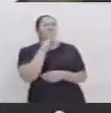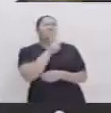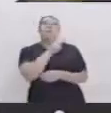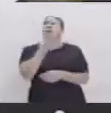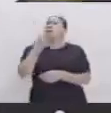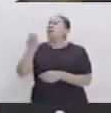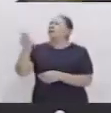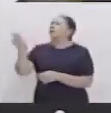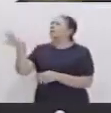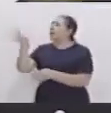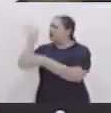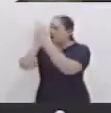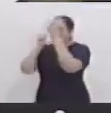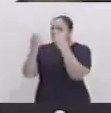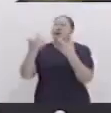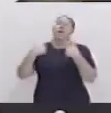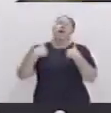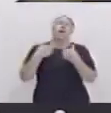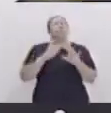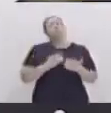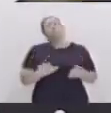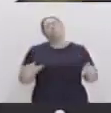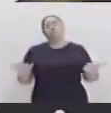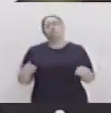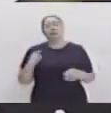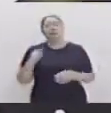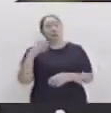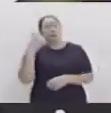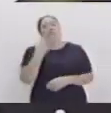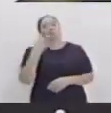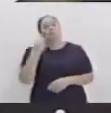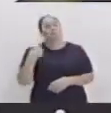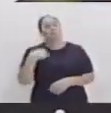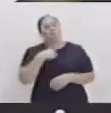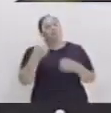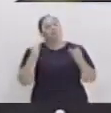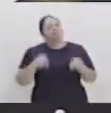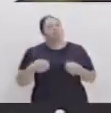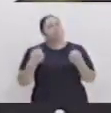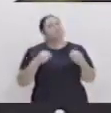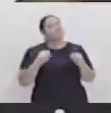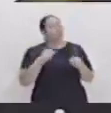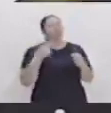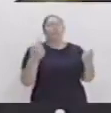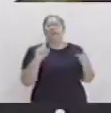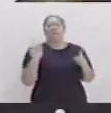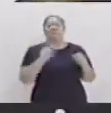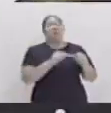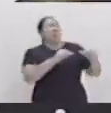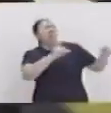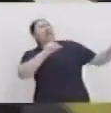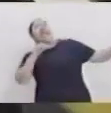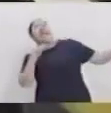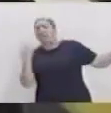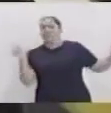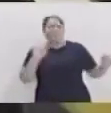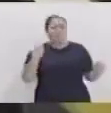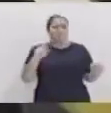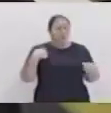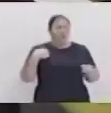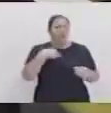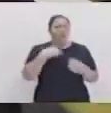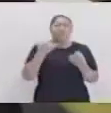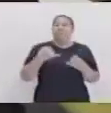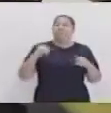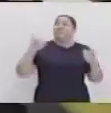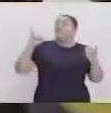deja un mensaje muy bonito de que podemos crear diferente arte con nuestro entorno, no necesitamos salir tan lejos, sino que podemos inspirarnos con lo que